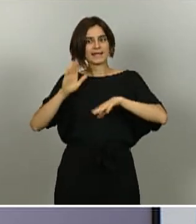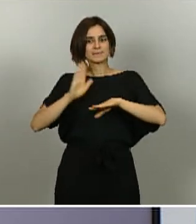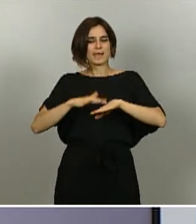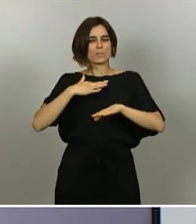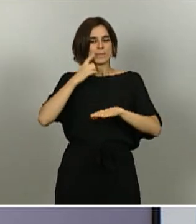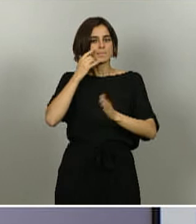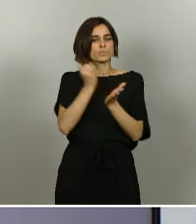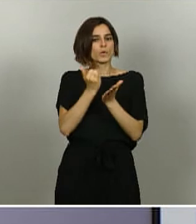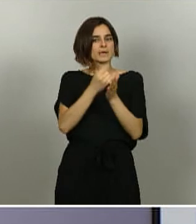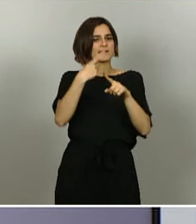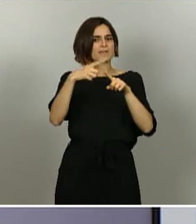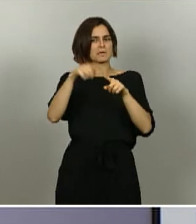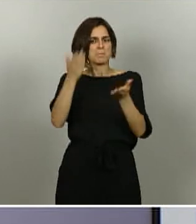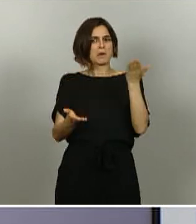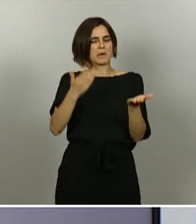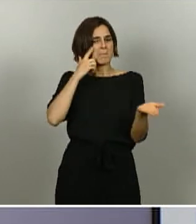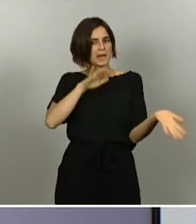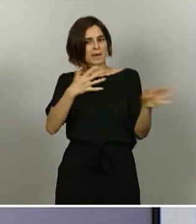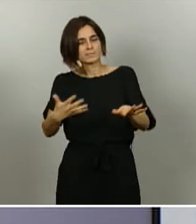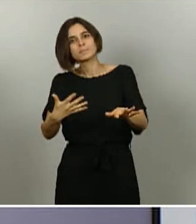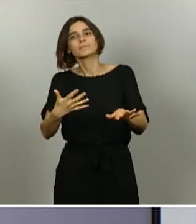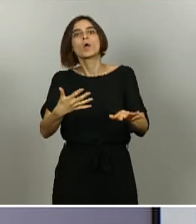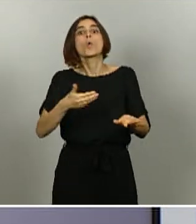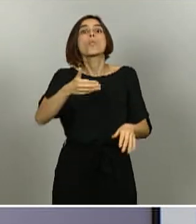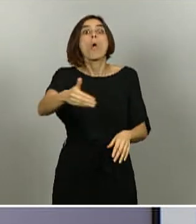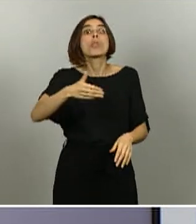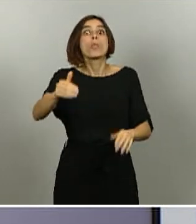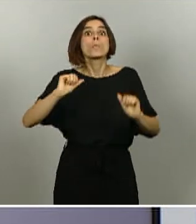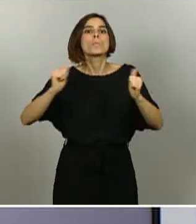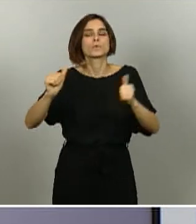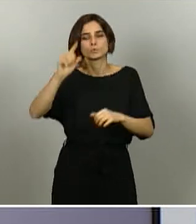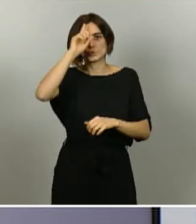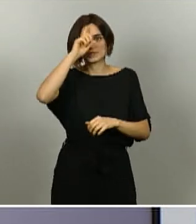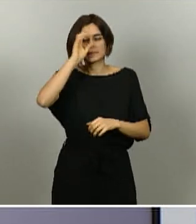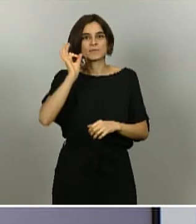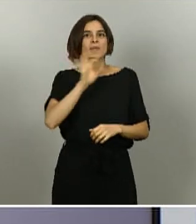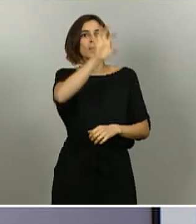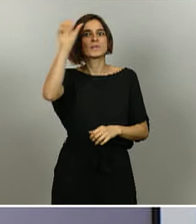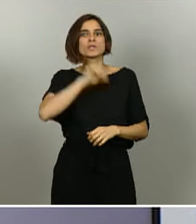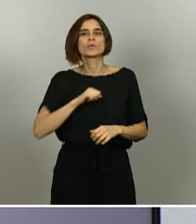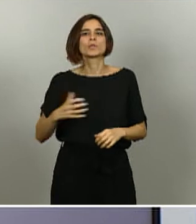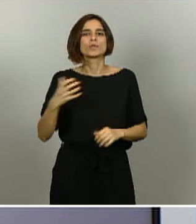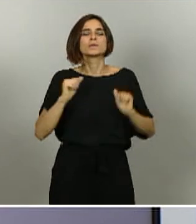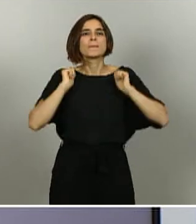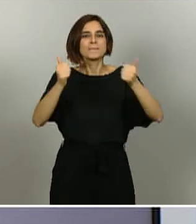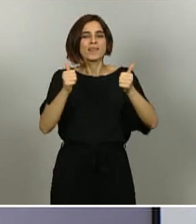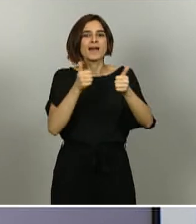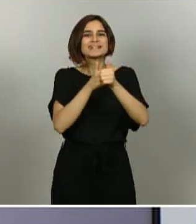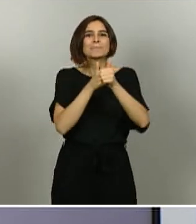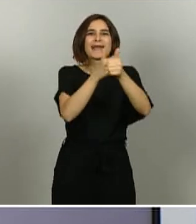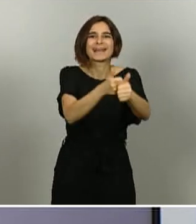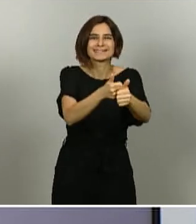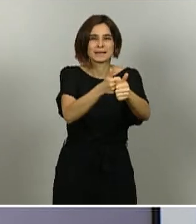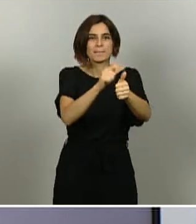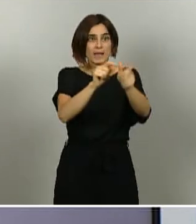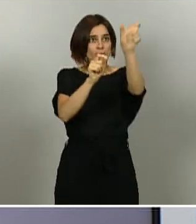estarán disponibles, pero lo cierto es que todas las comunidades autónomas han establecido unos mecanismos de seguimiento de contactos ahora mismo bastante potentes, en